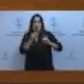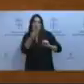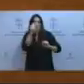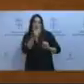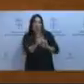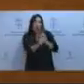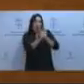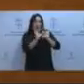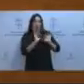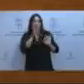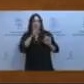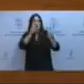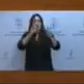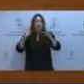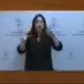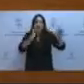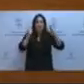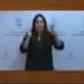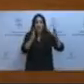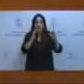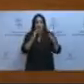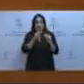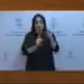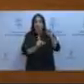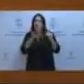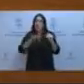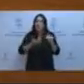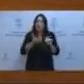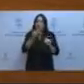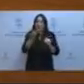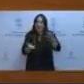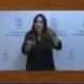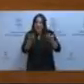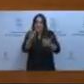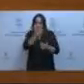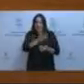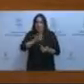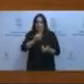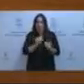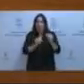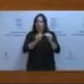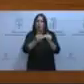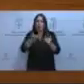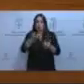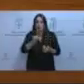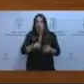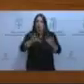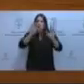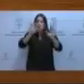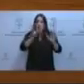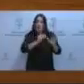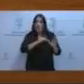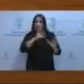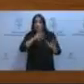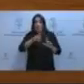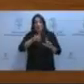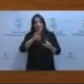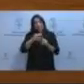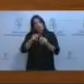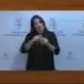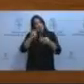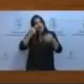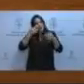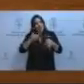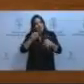que desestacionalizar el turismo es muy importante y el equilibrio entre territorios también. Pero, desgraciadamente, las políticas no surgen los efectos que